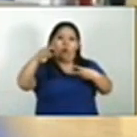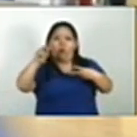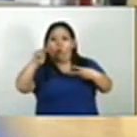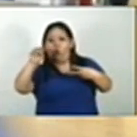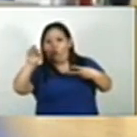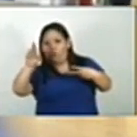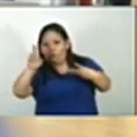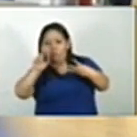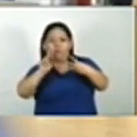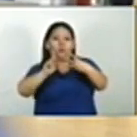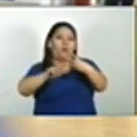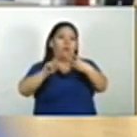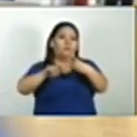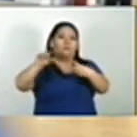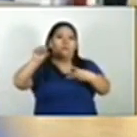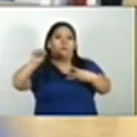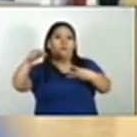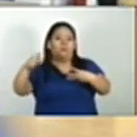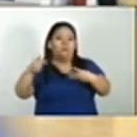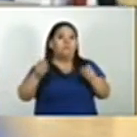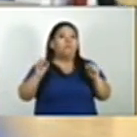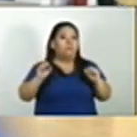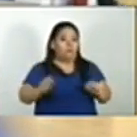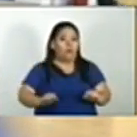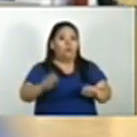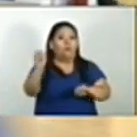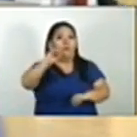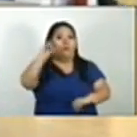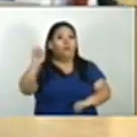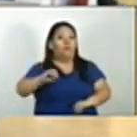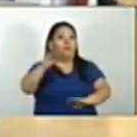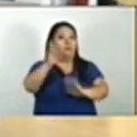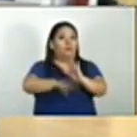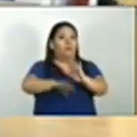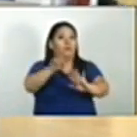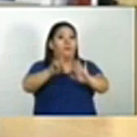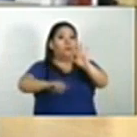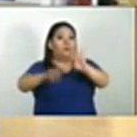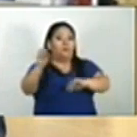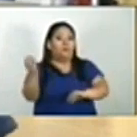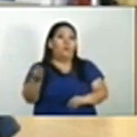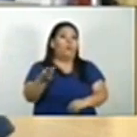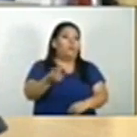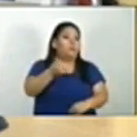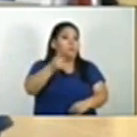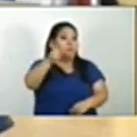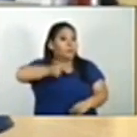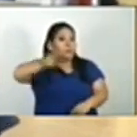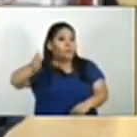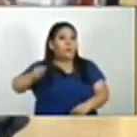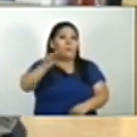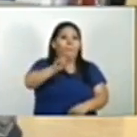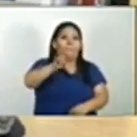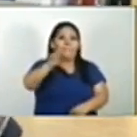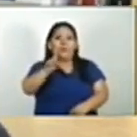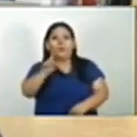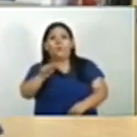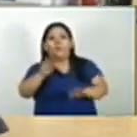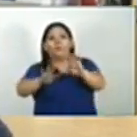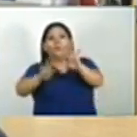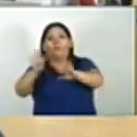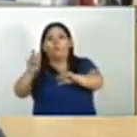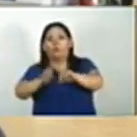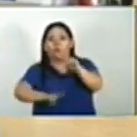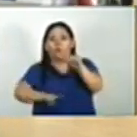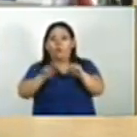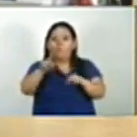pueden disfrutar de hasta un 60% de descuento. Llevamos planes postpago de este $21.99 que se adaptan a su bolsillo, a